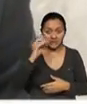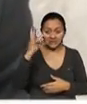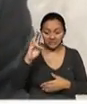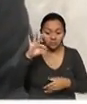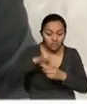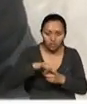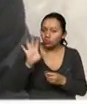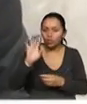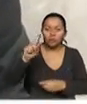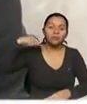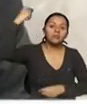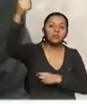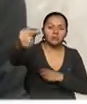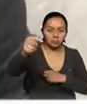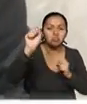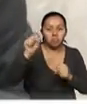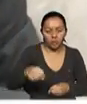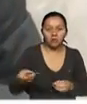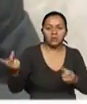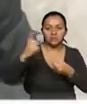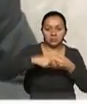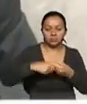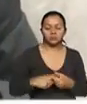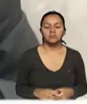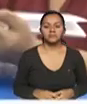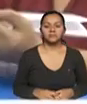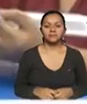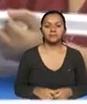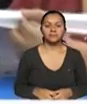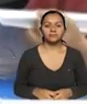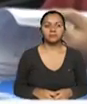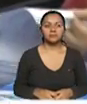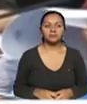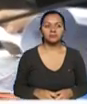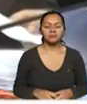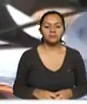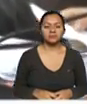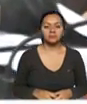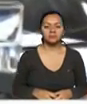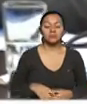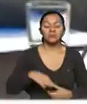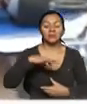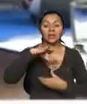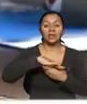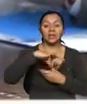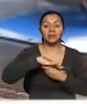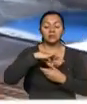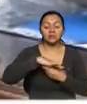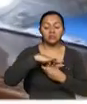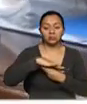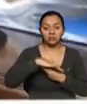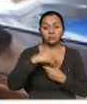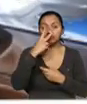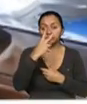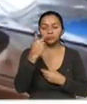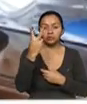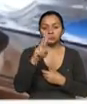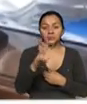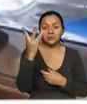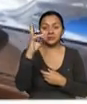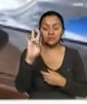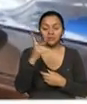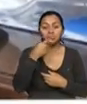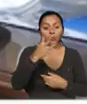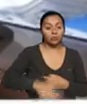electorales que lleve adelante el Ecuador y el país. En las elecciones generales de febrero de 2017, el